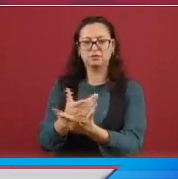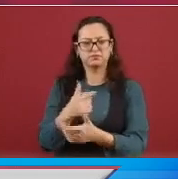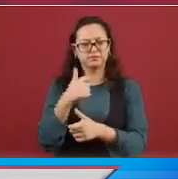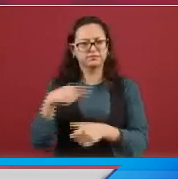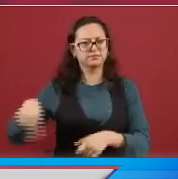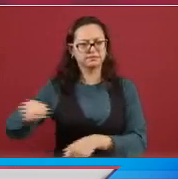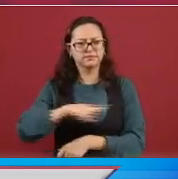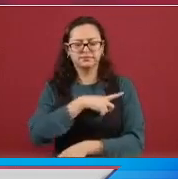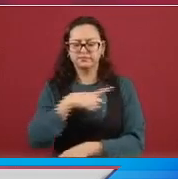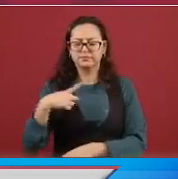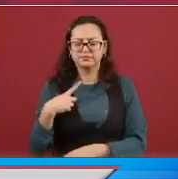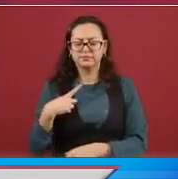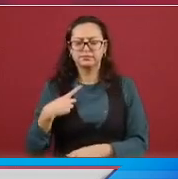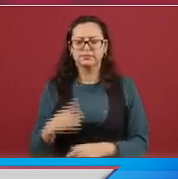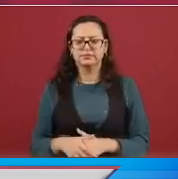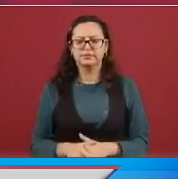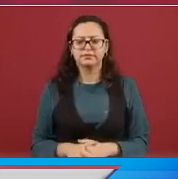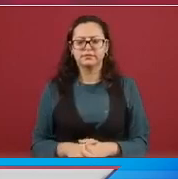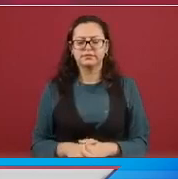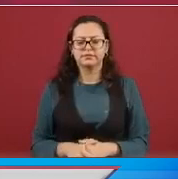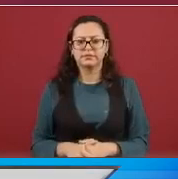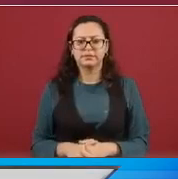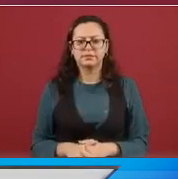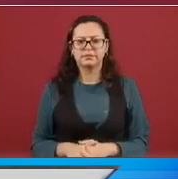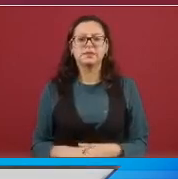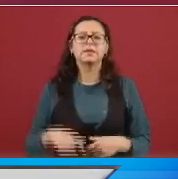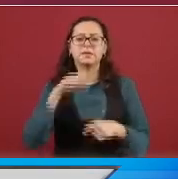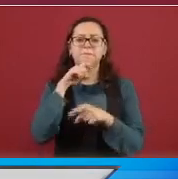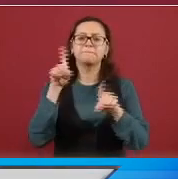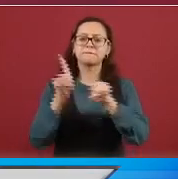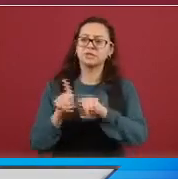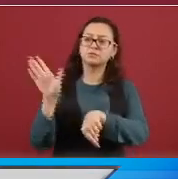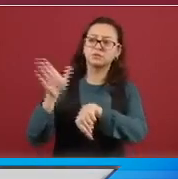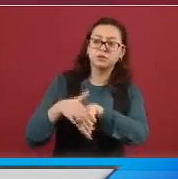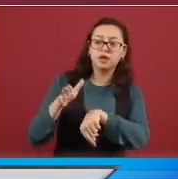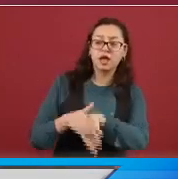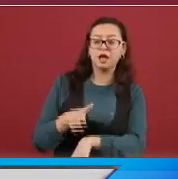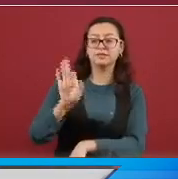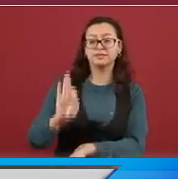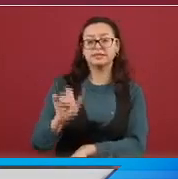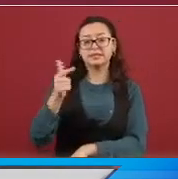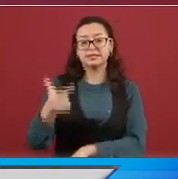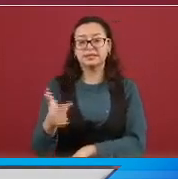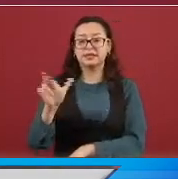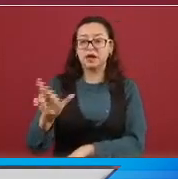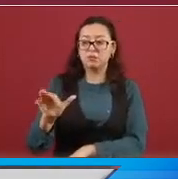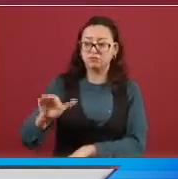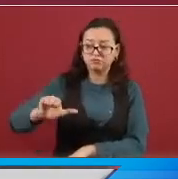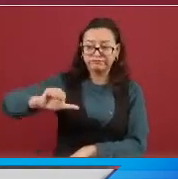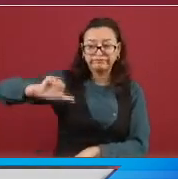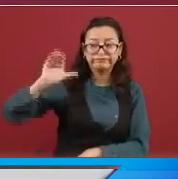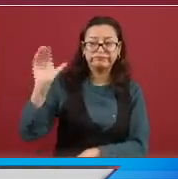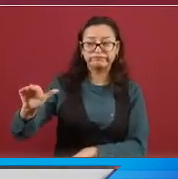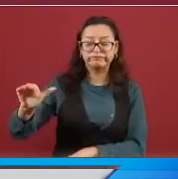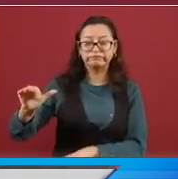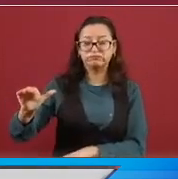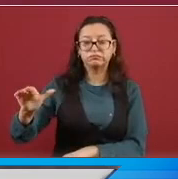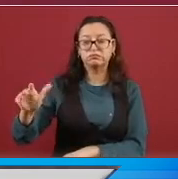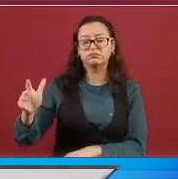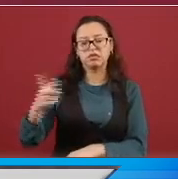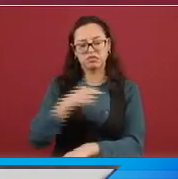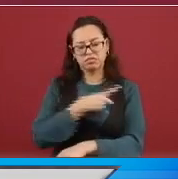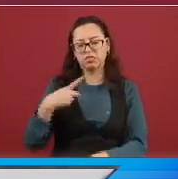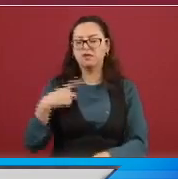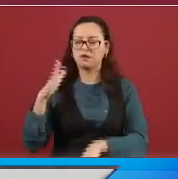administraciones pasadas. No se cerrará ningún expediente y exigiendo que la autoridad competente actúe para el esclarecimiento de las